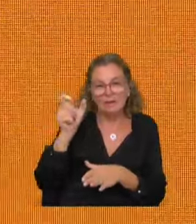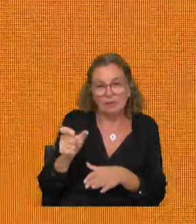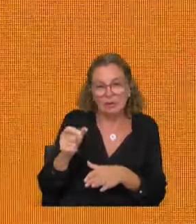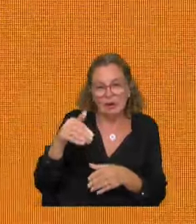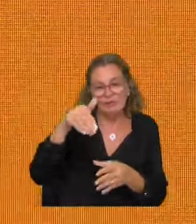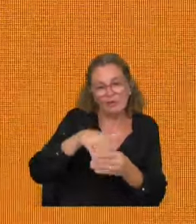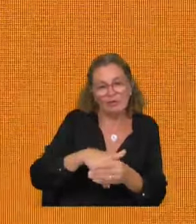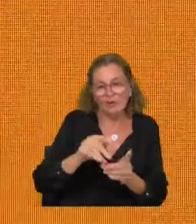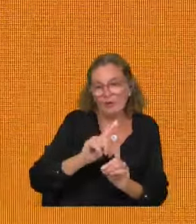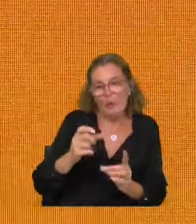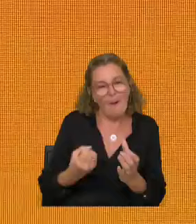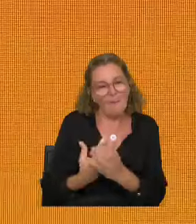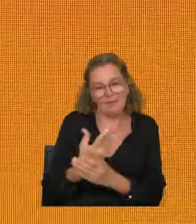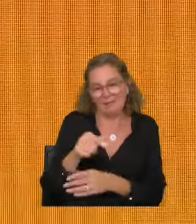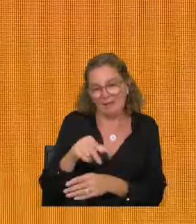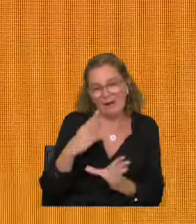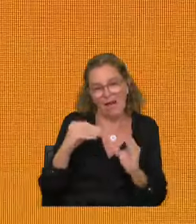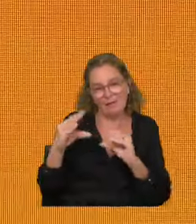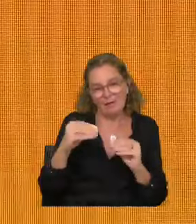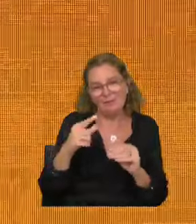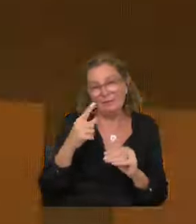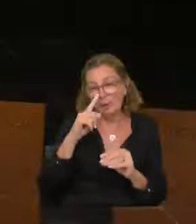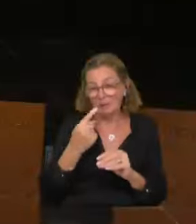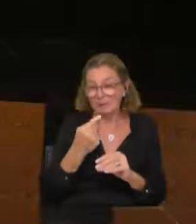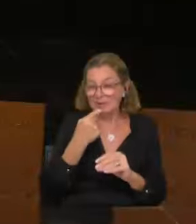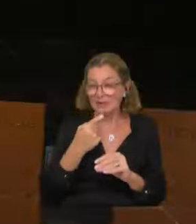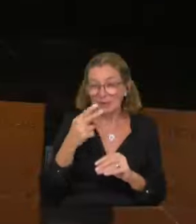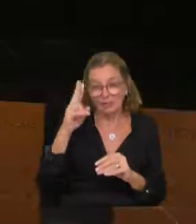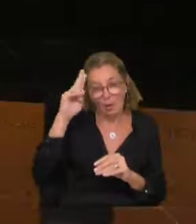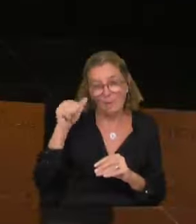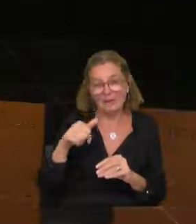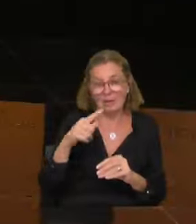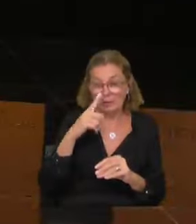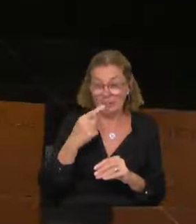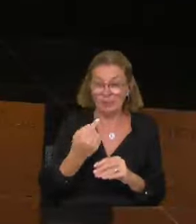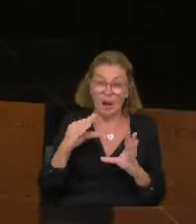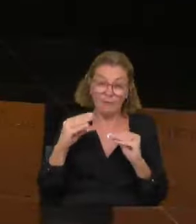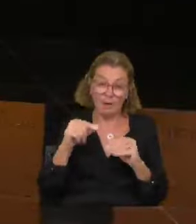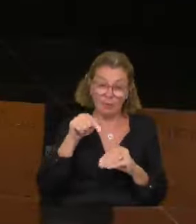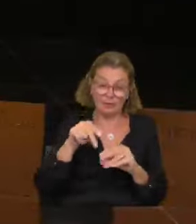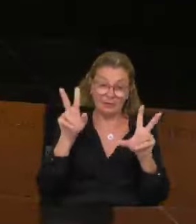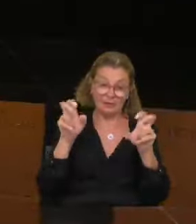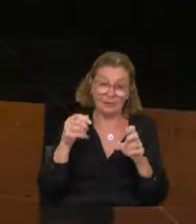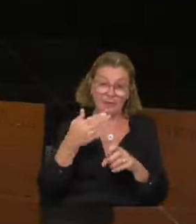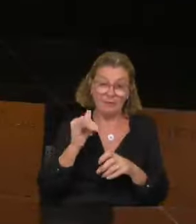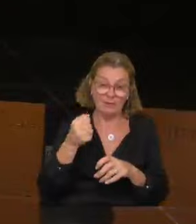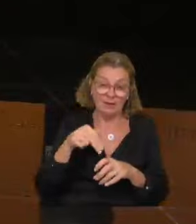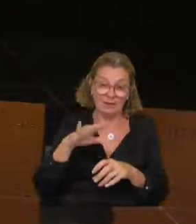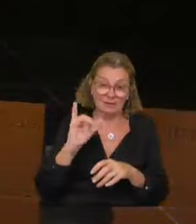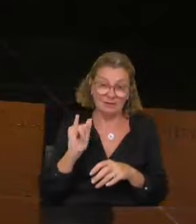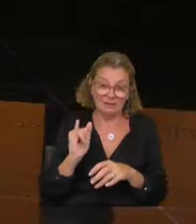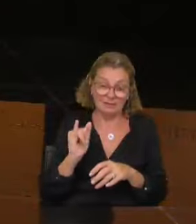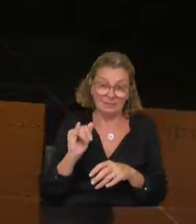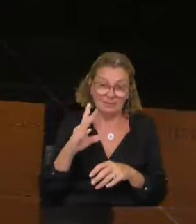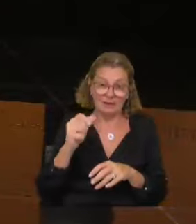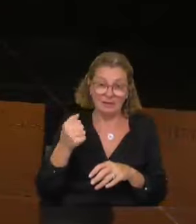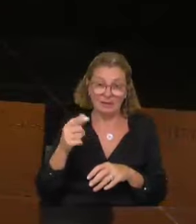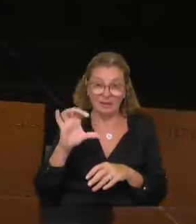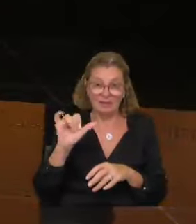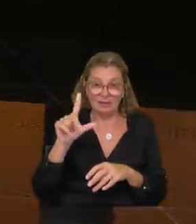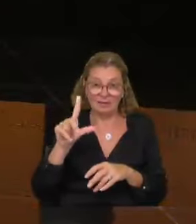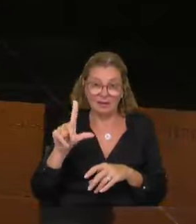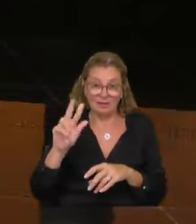conversación bien eh Me apresuro a opinar de pasadita mientras hablamos de esto vianchi da Silva en muchos temas Aparecen por